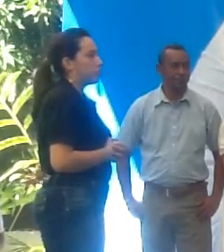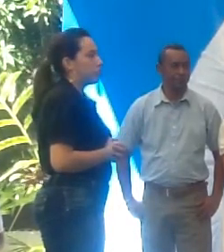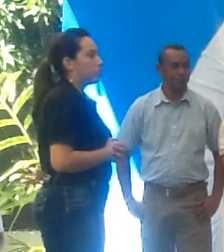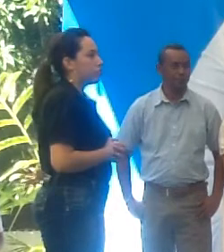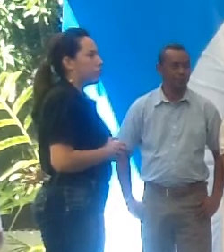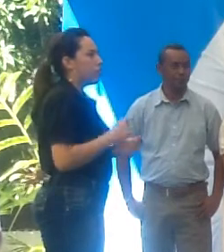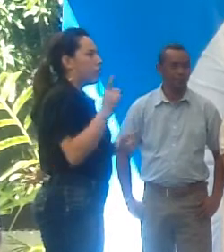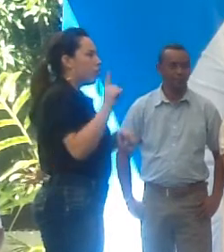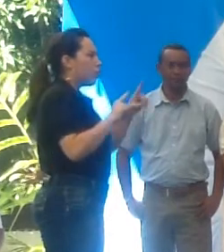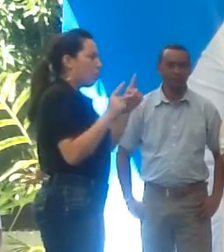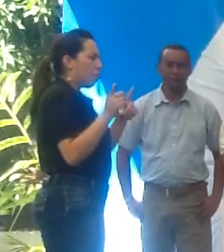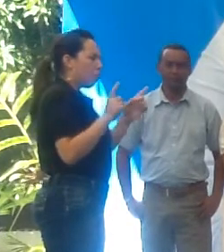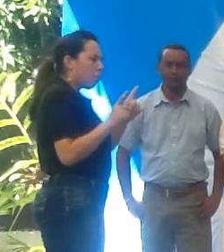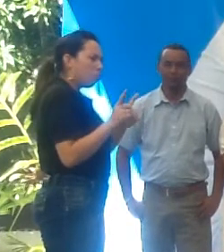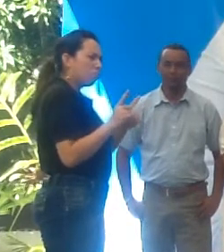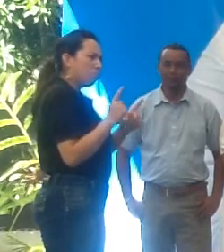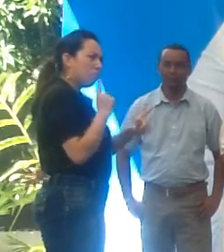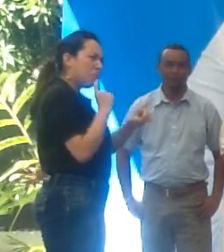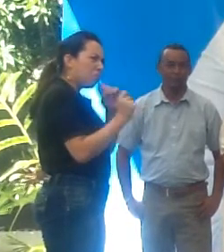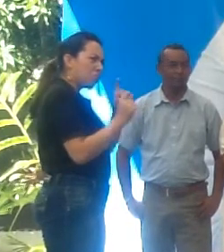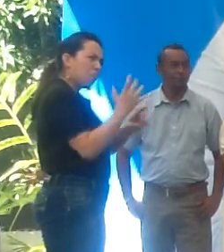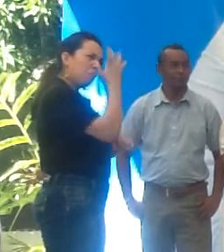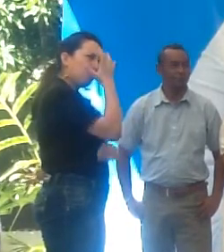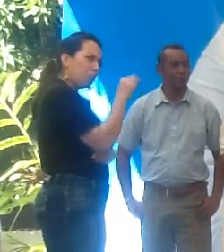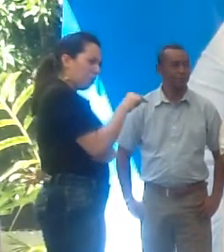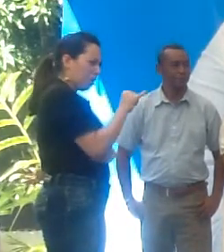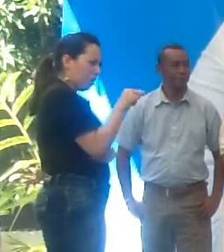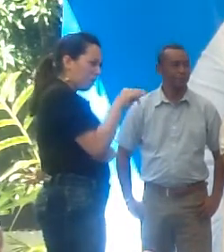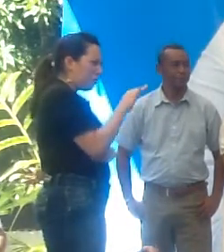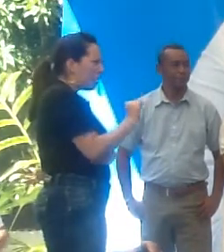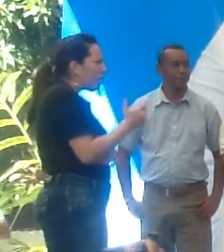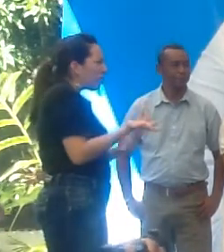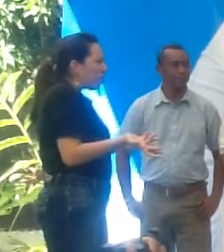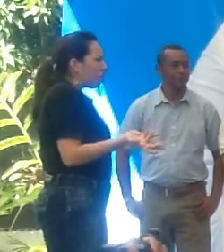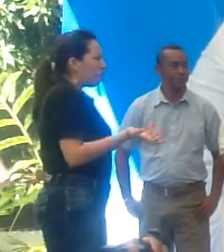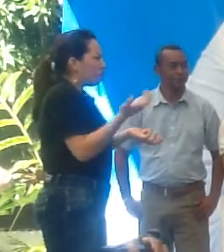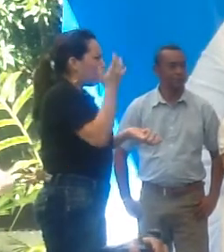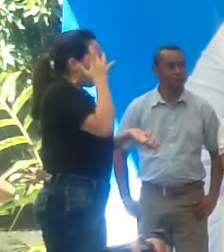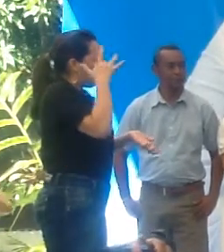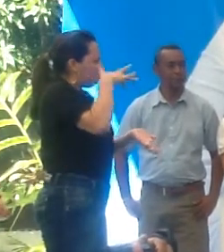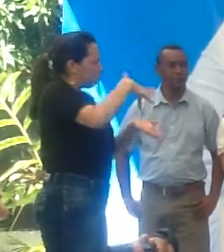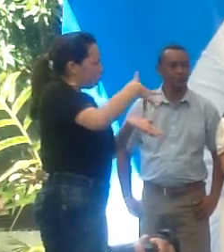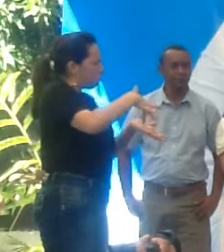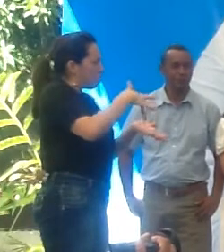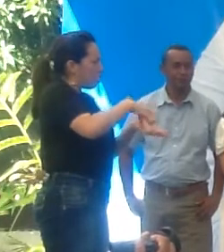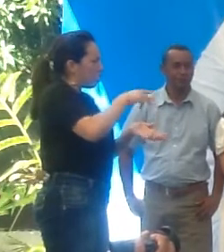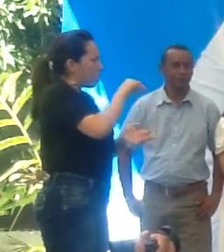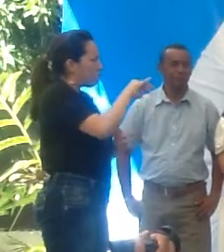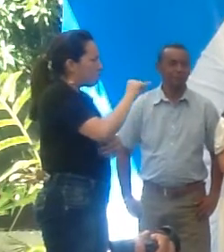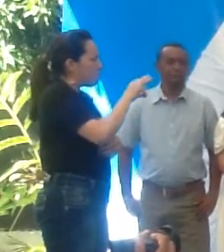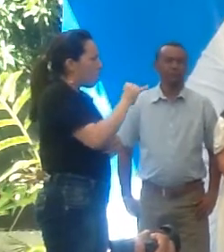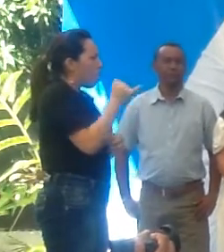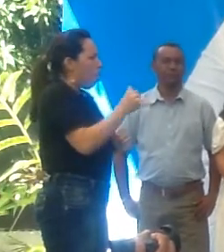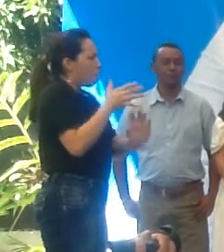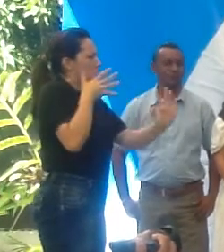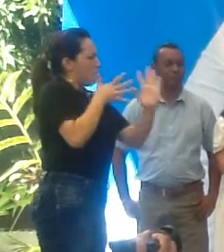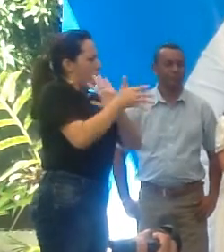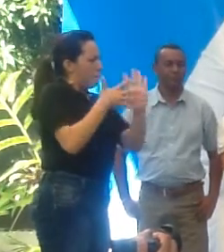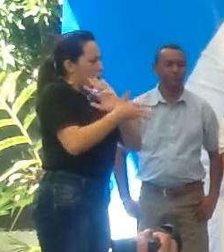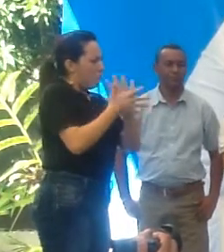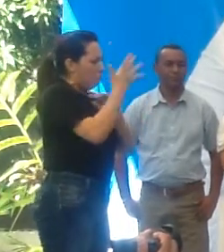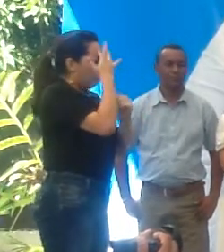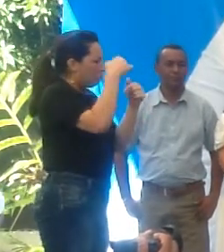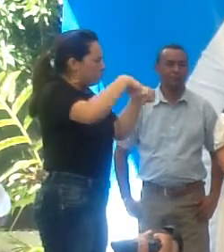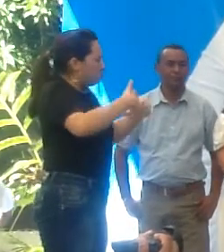Muchos se preguntarán, ¿por qué en Inca? ¿Por qué en Inca estamos haciendo el anuncio que hoy vamos a hacer?